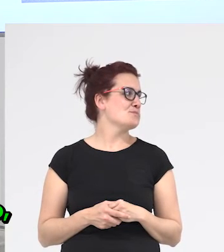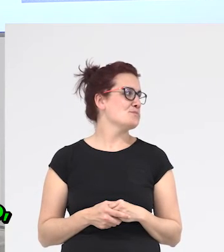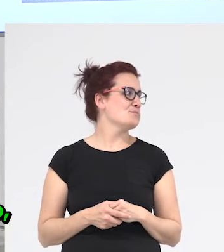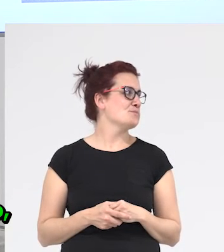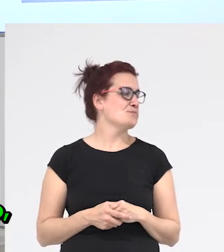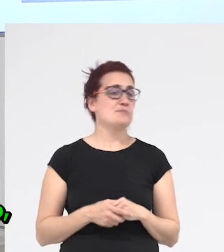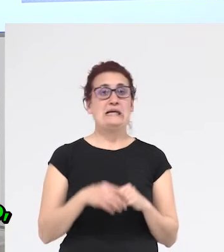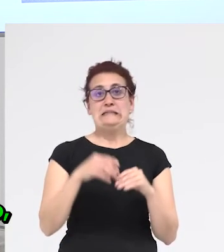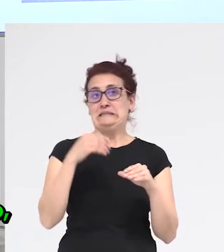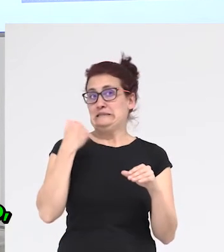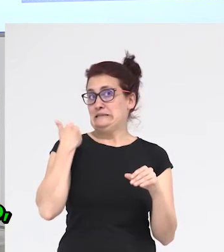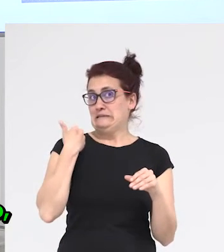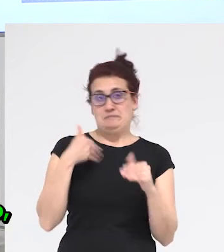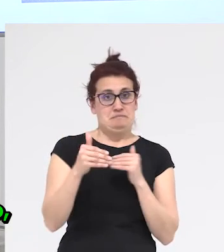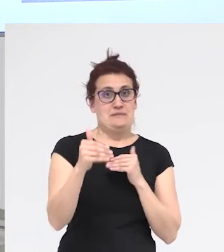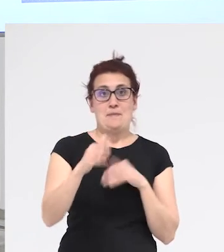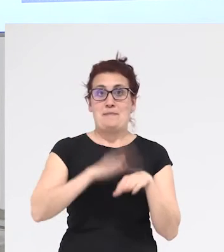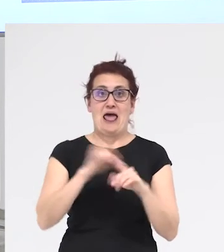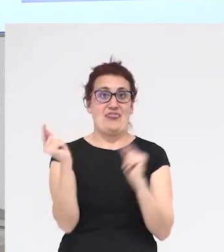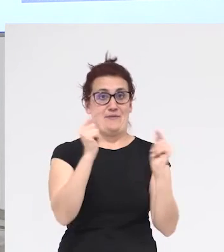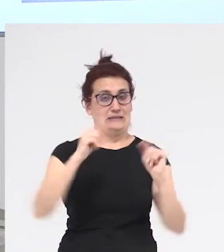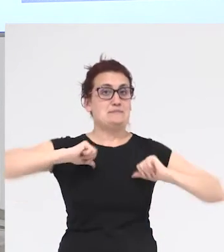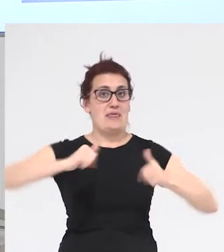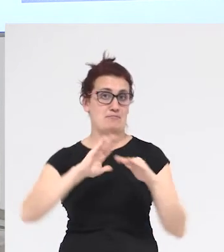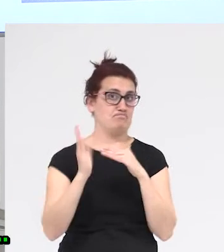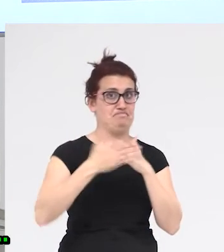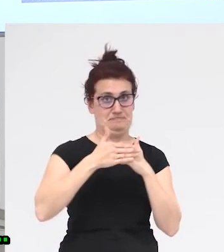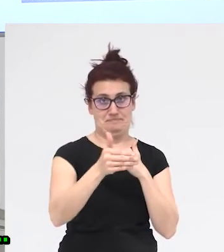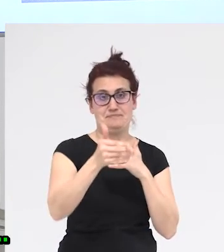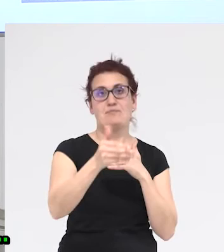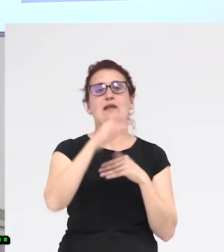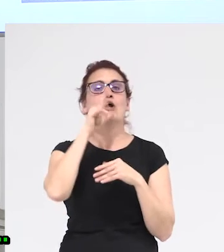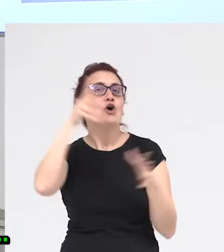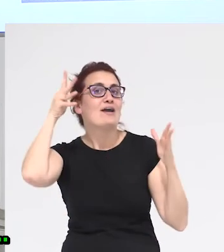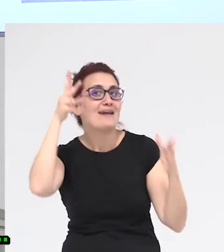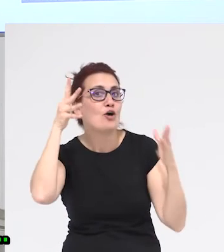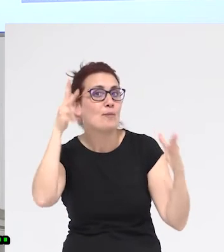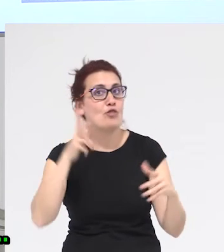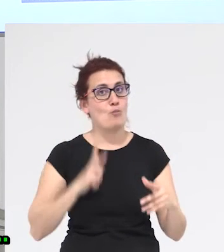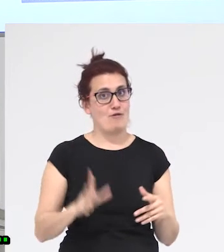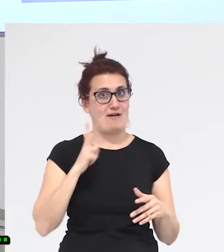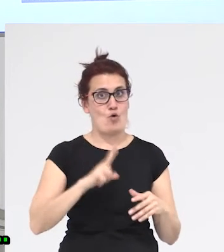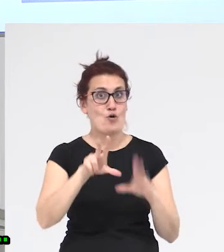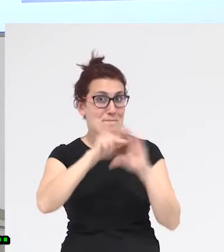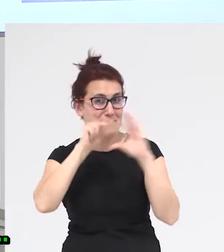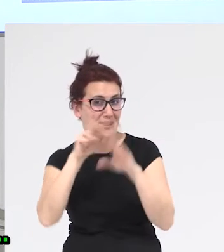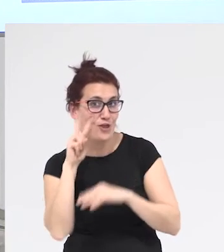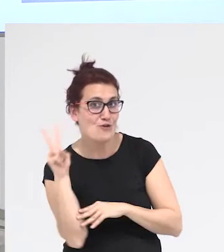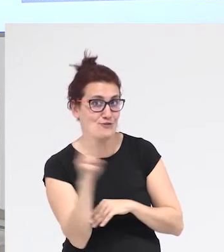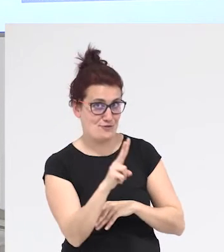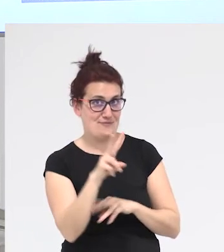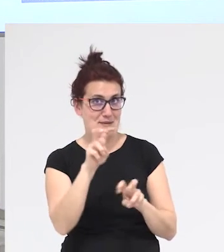para ir cerrando, así damos lugar al debate. Y les recomiendo, porfa, que miren el videíto este Diver